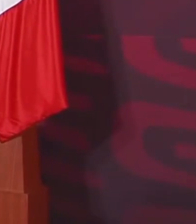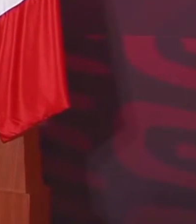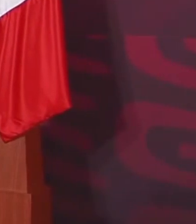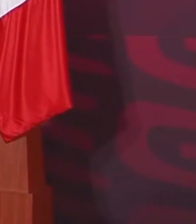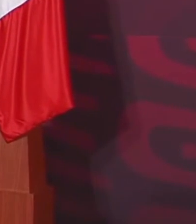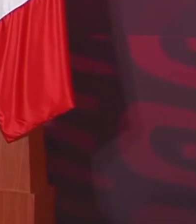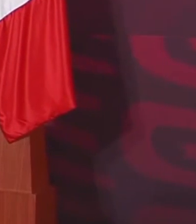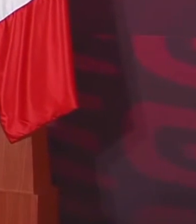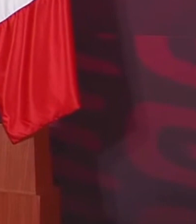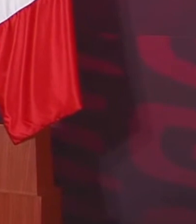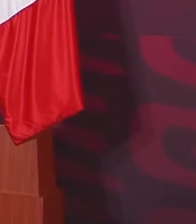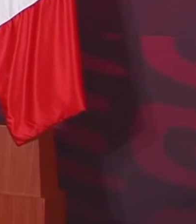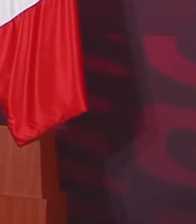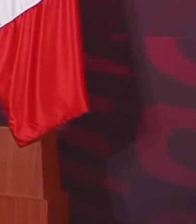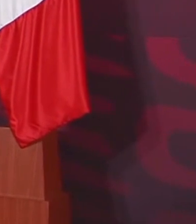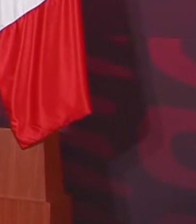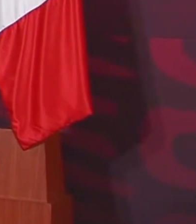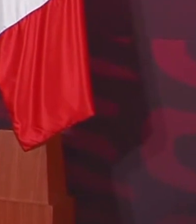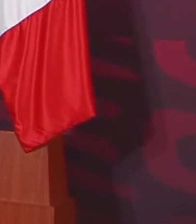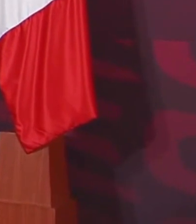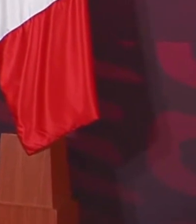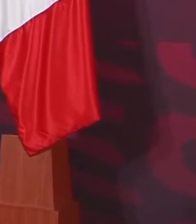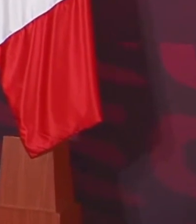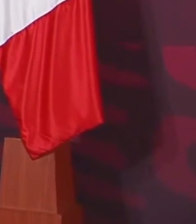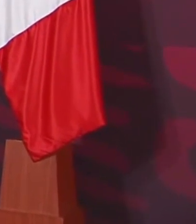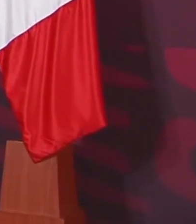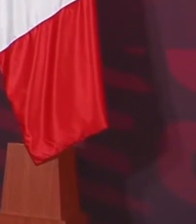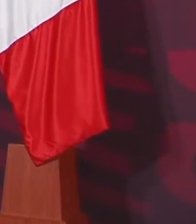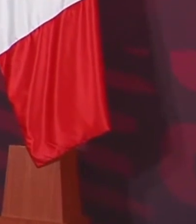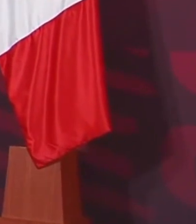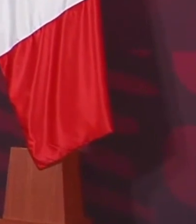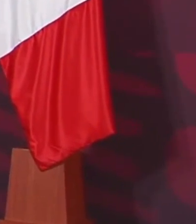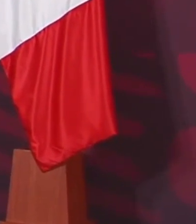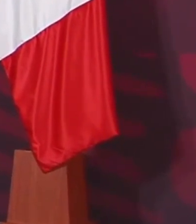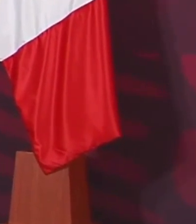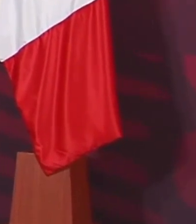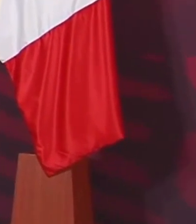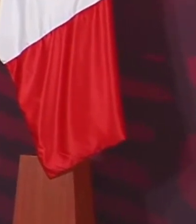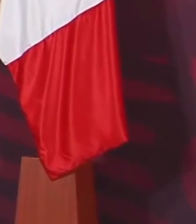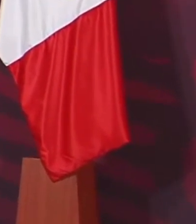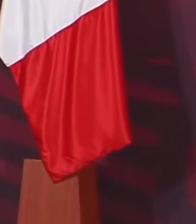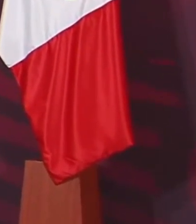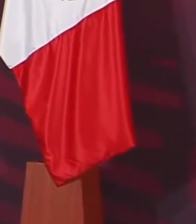veces, con los hijos, con los nietos.